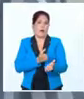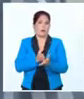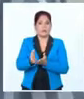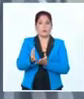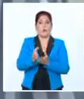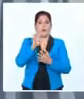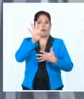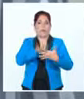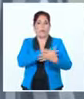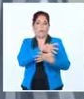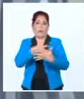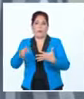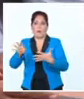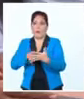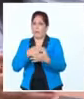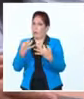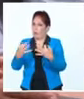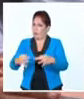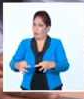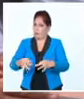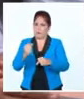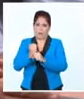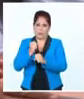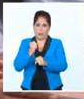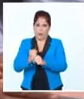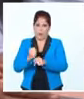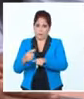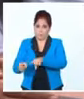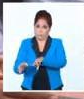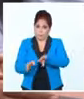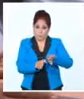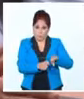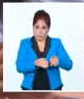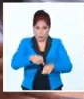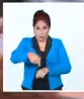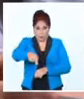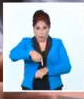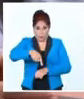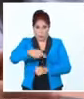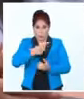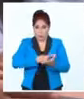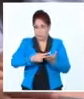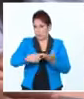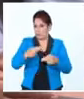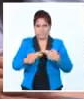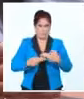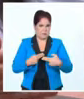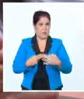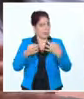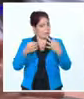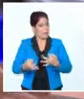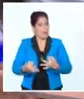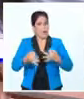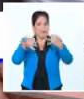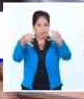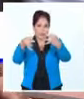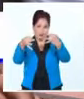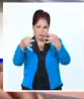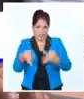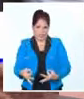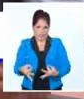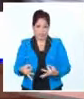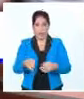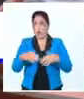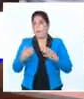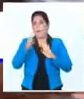al cronograma lectivo tradicional. Uno de los grandes retos que tenemos en las próximas semanas es exactamente definir cuáles son las